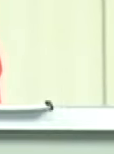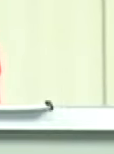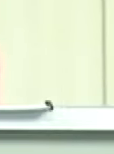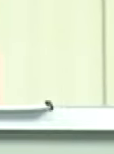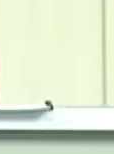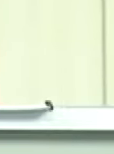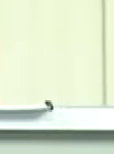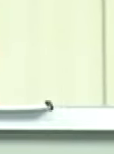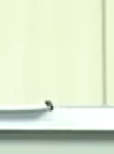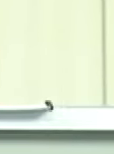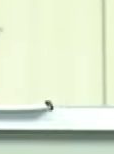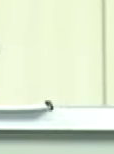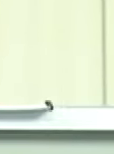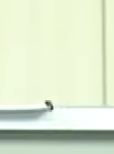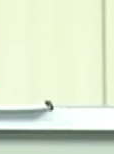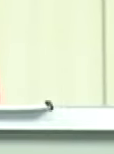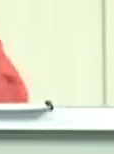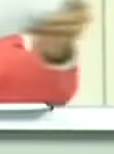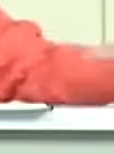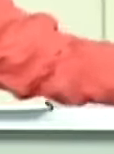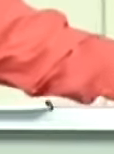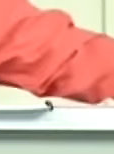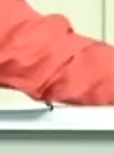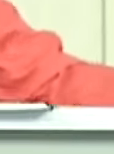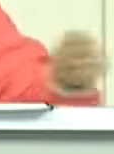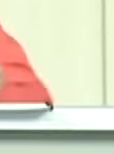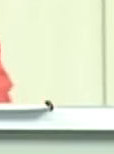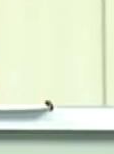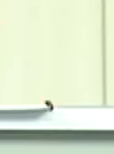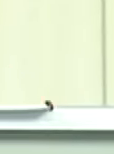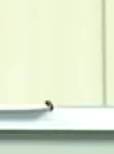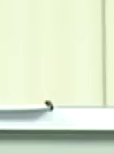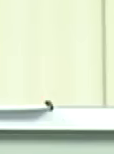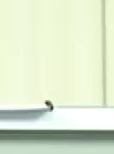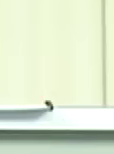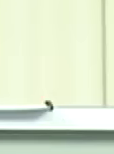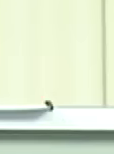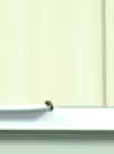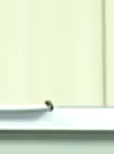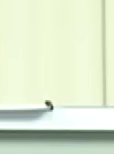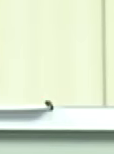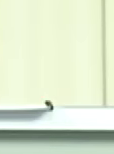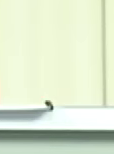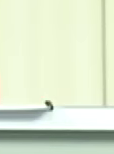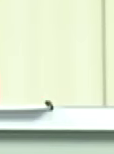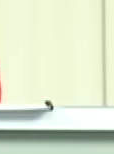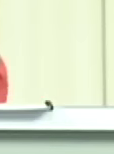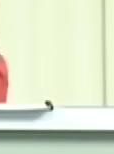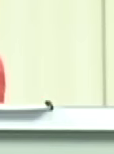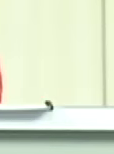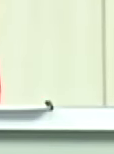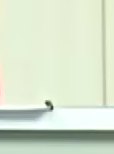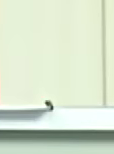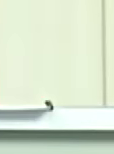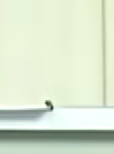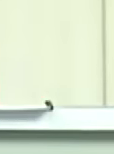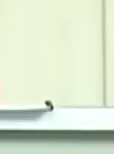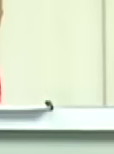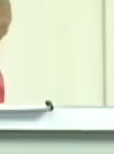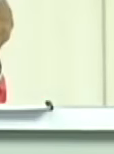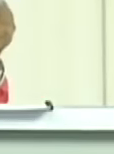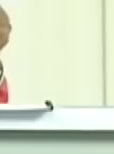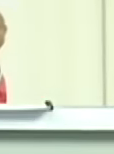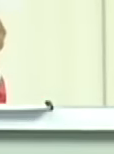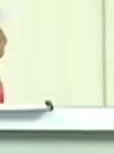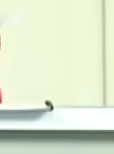y transparente. Y por aquí también me pasa a Riaza el acta de totalización